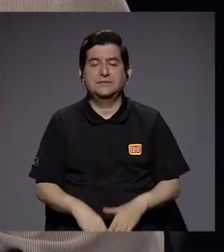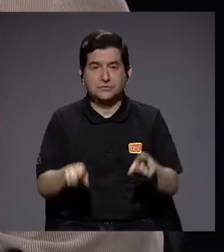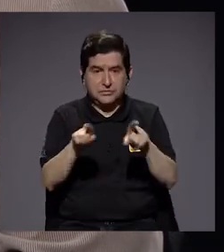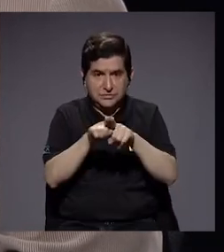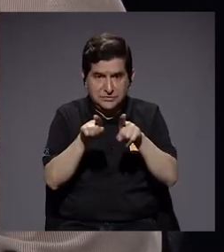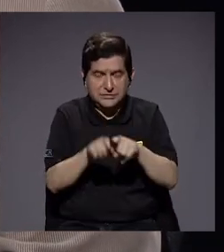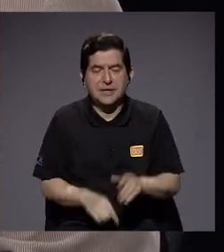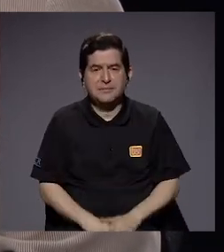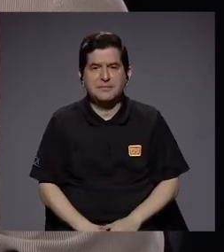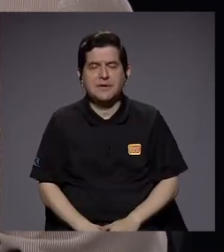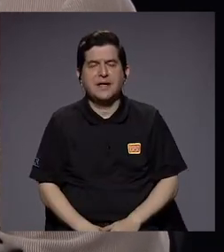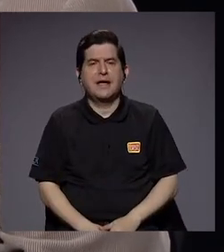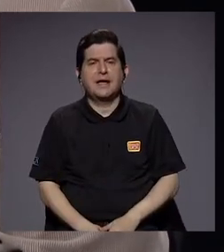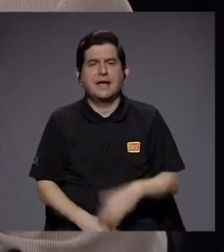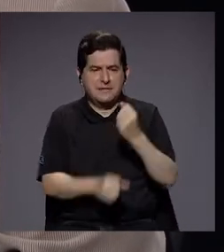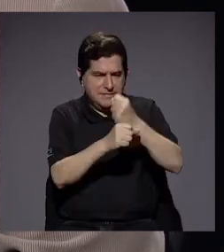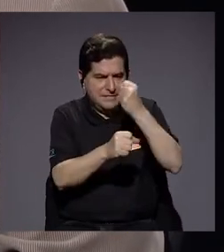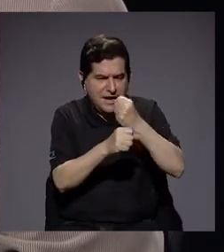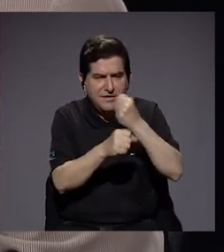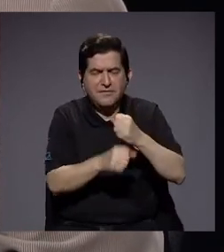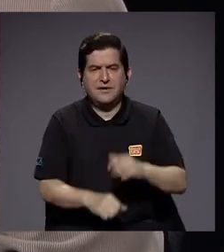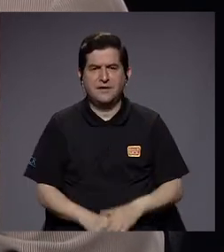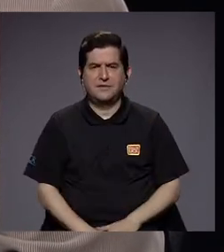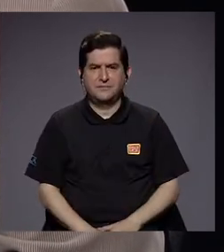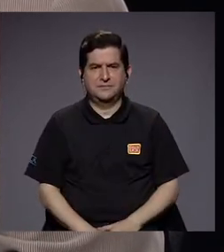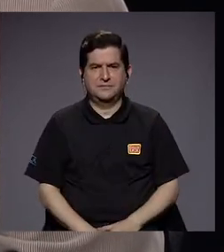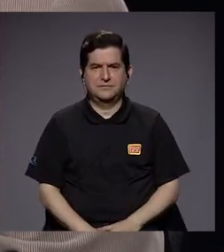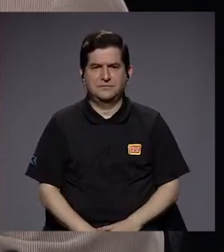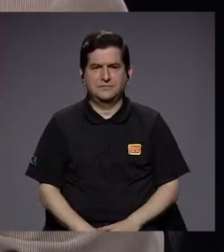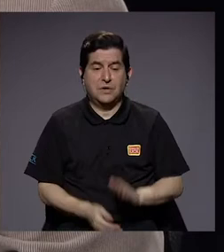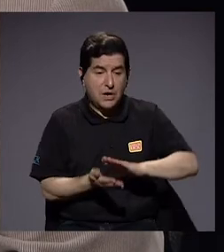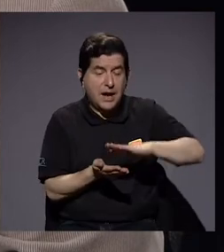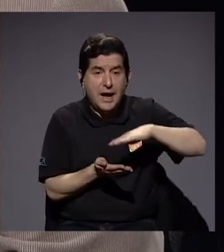las posibilidades de empleo, aumenta